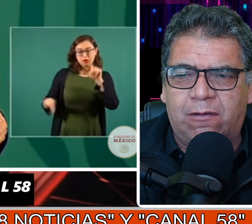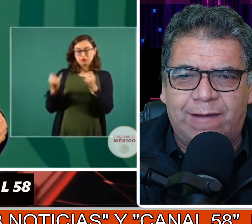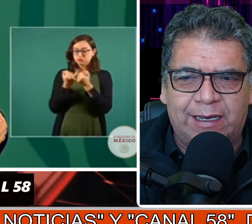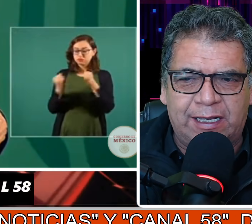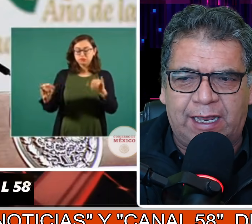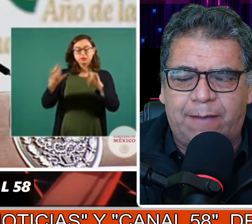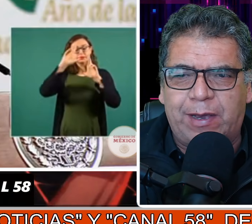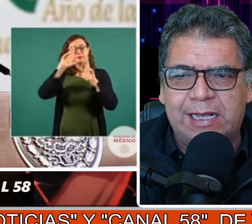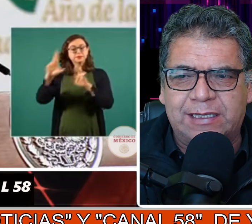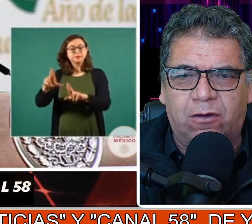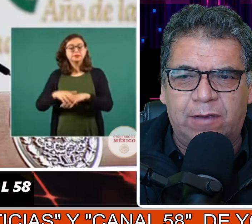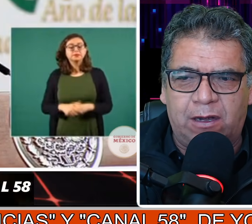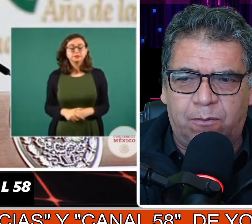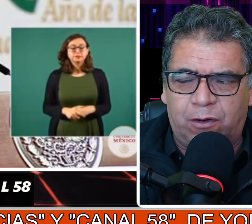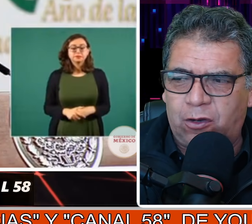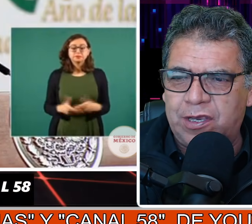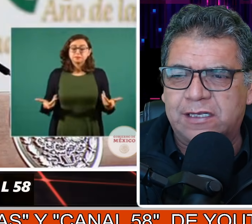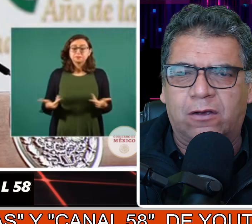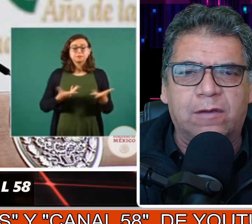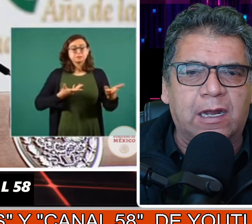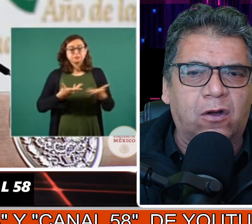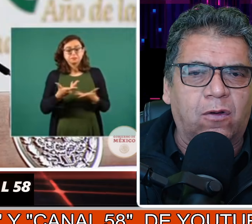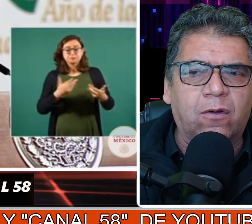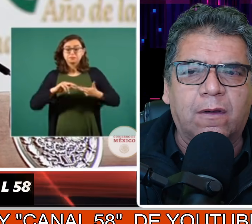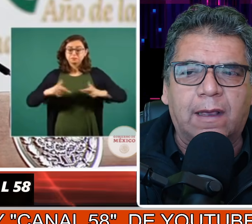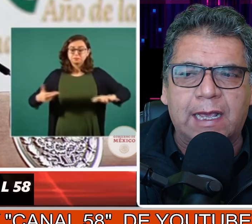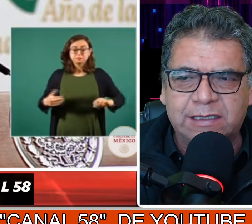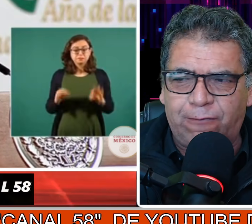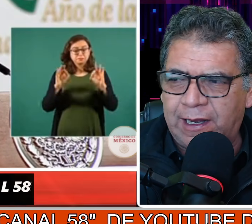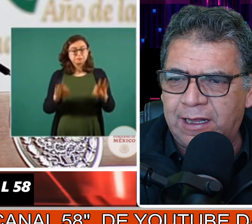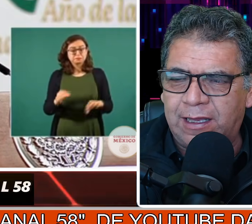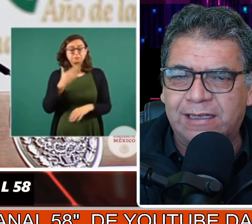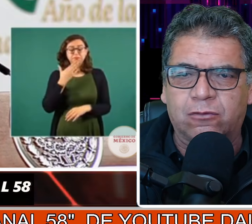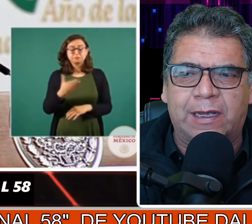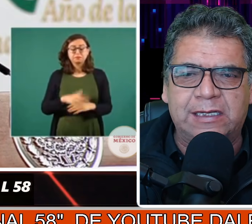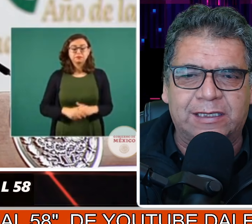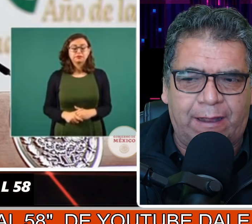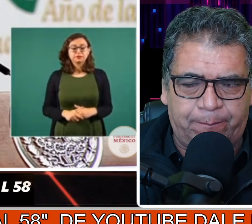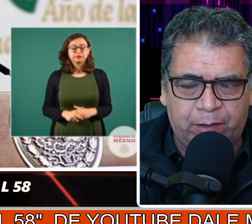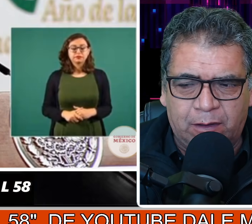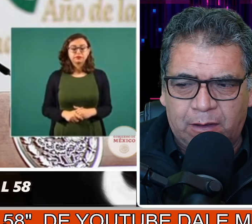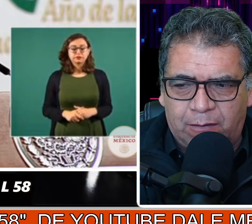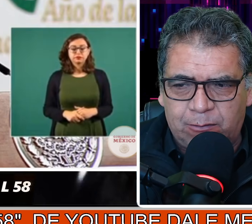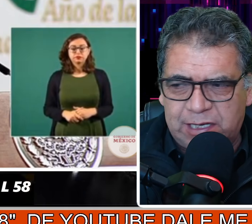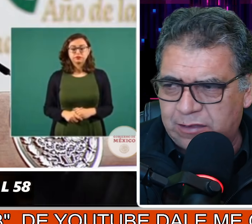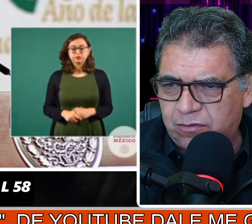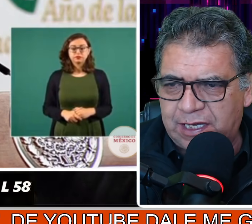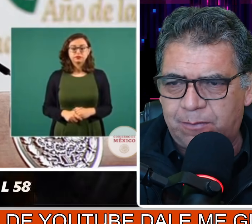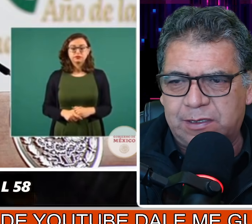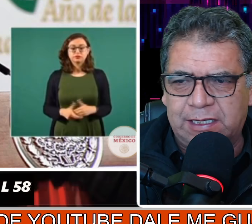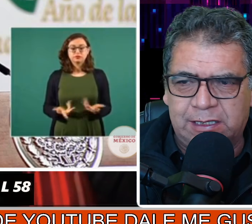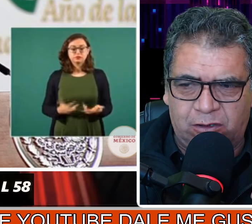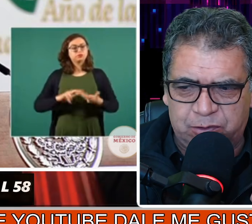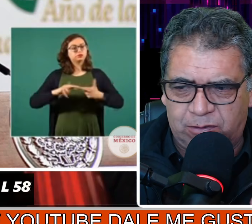una nueva crítica para este gobierno porque hoy este gobierno es diferente, es humanista. Vamos a escuchar